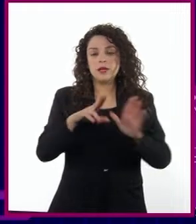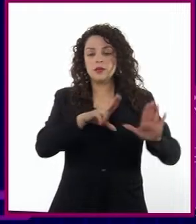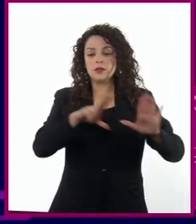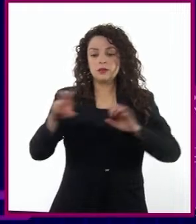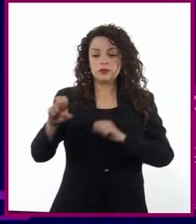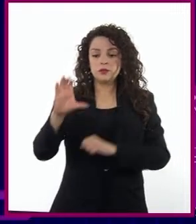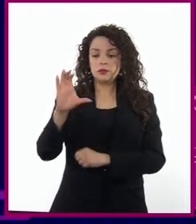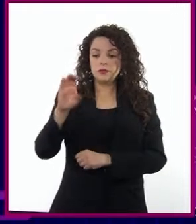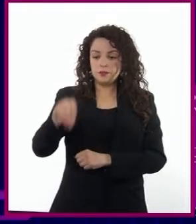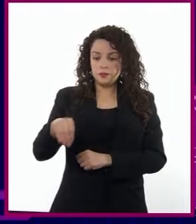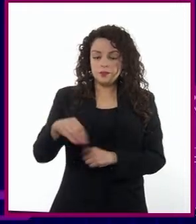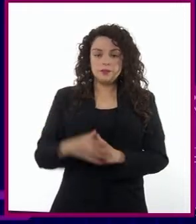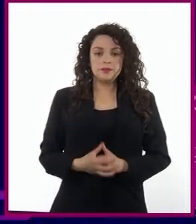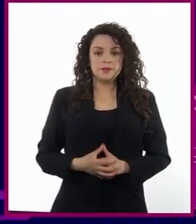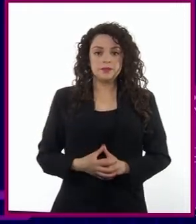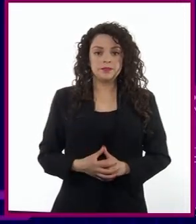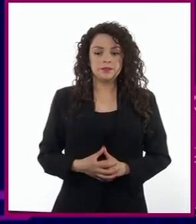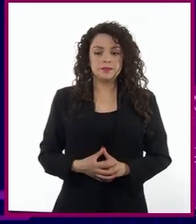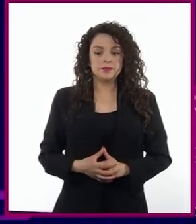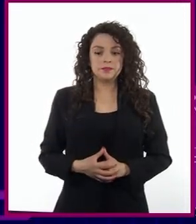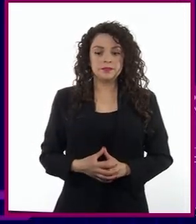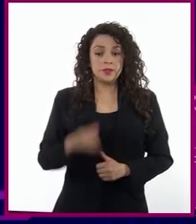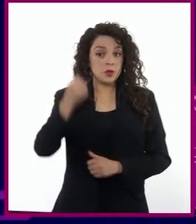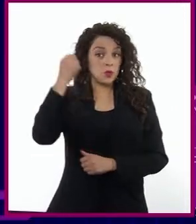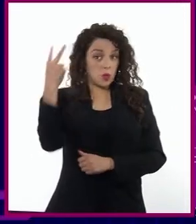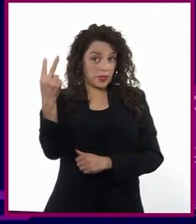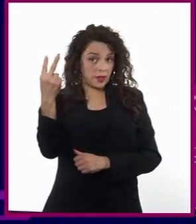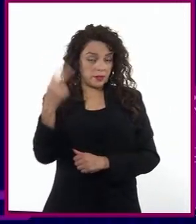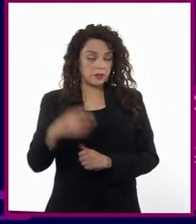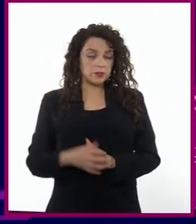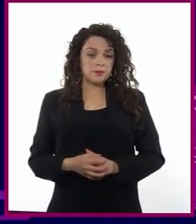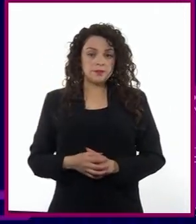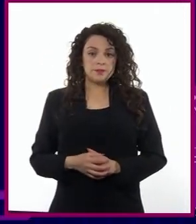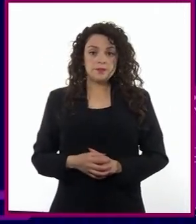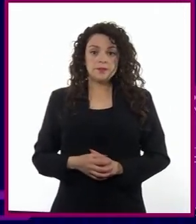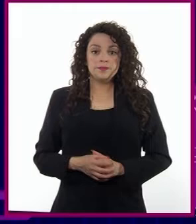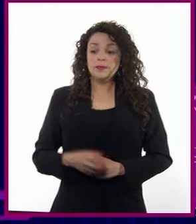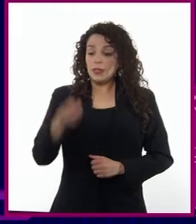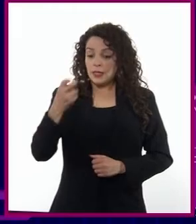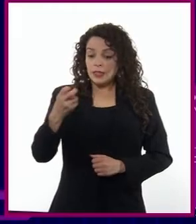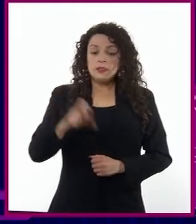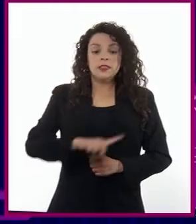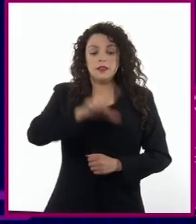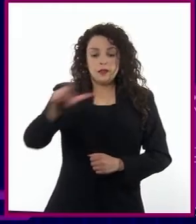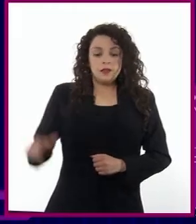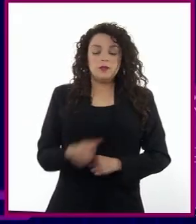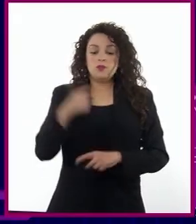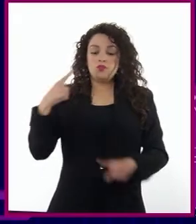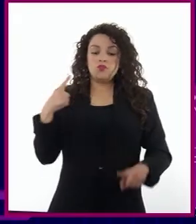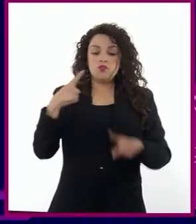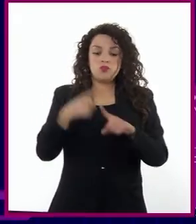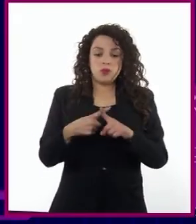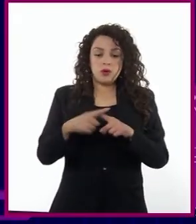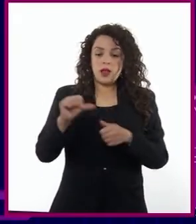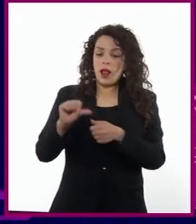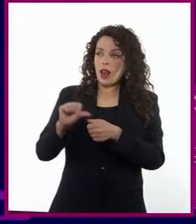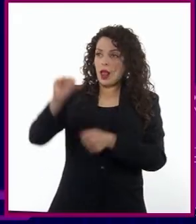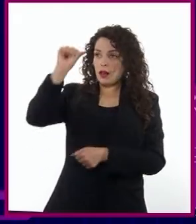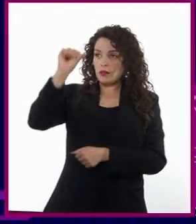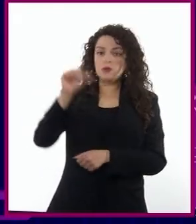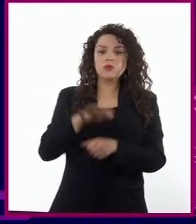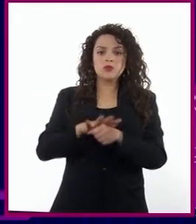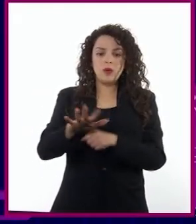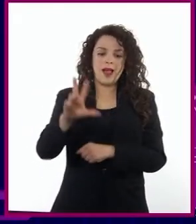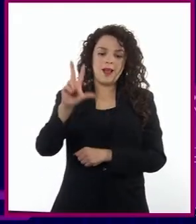de 1800 centímetros cuadrados, el cual se multiplica por el valor de la altura, en este